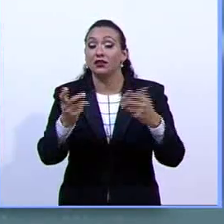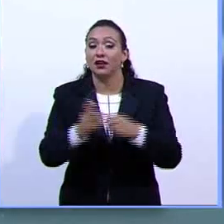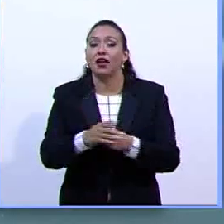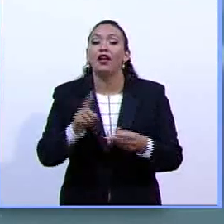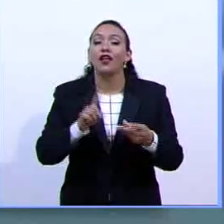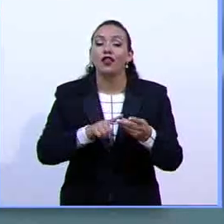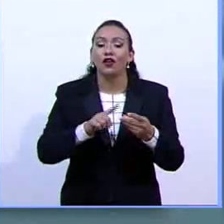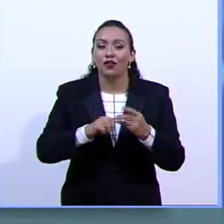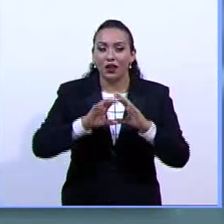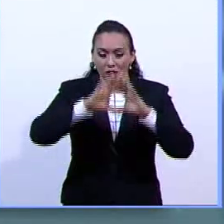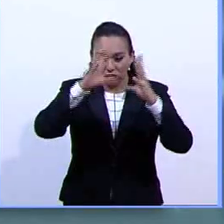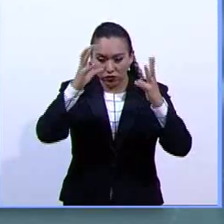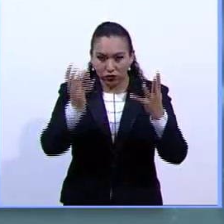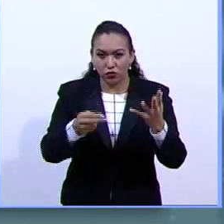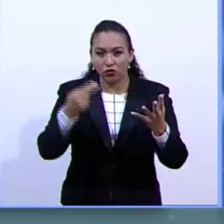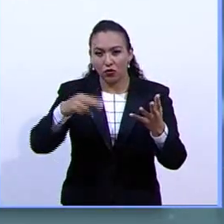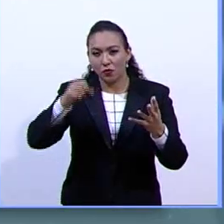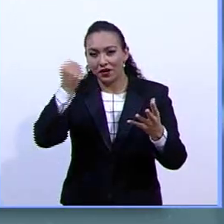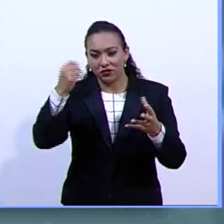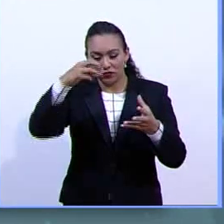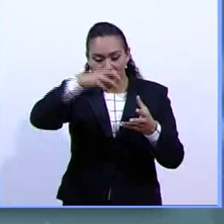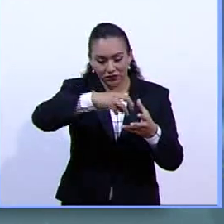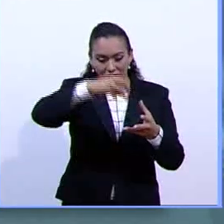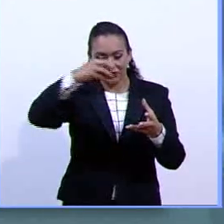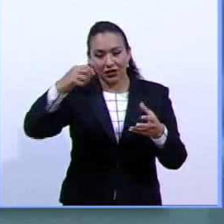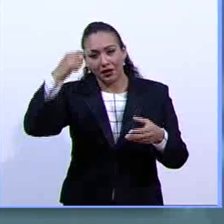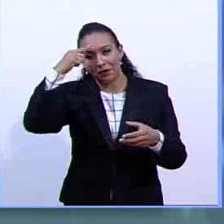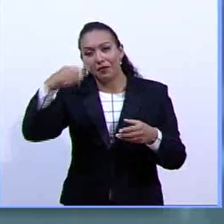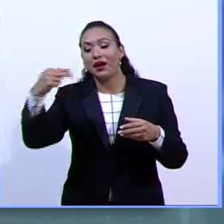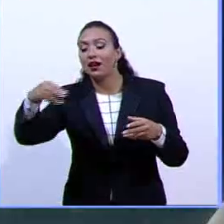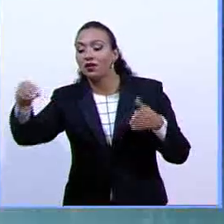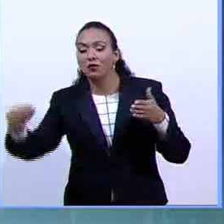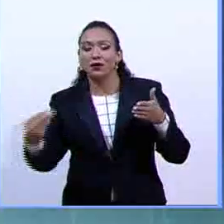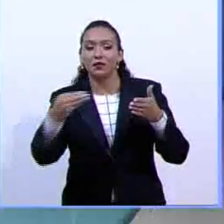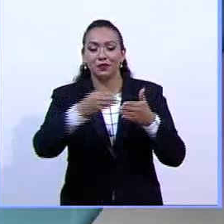una insaculación para determinar quiénes aparecerán en las boletas.